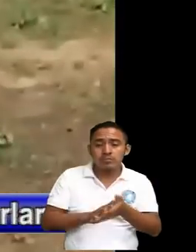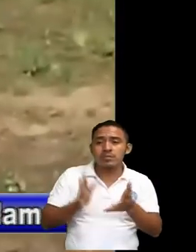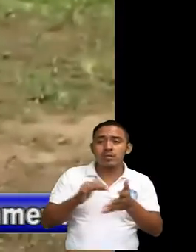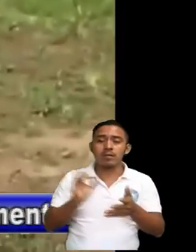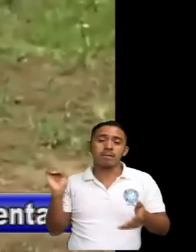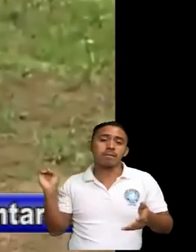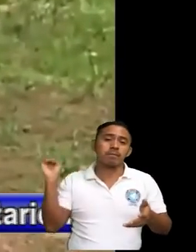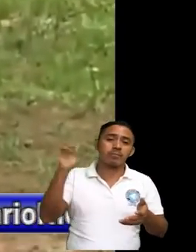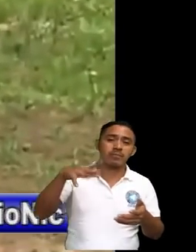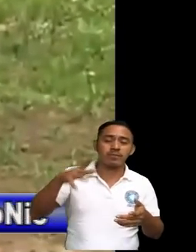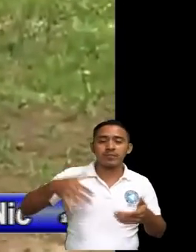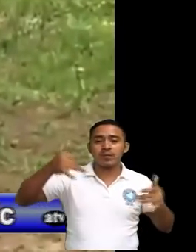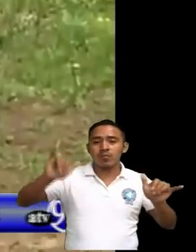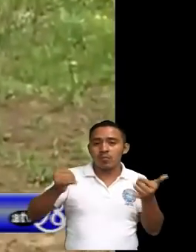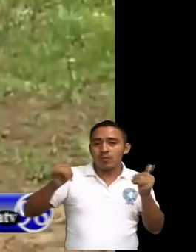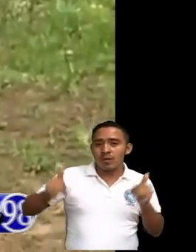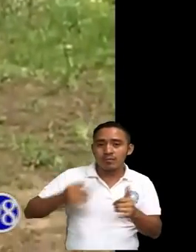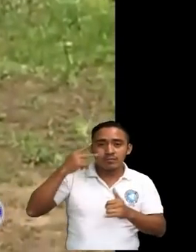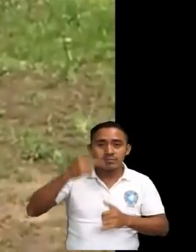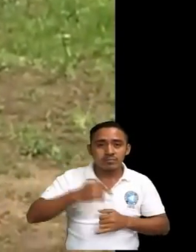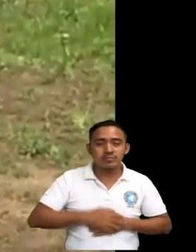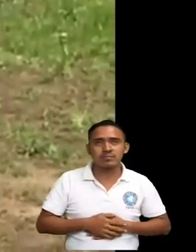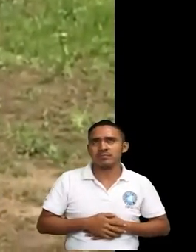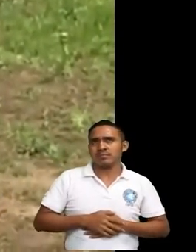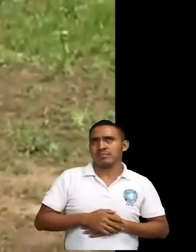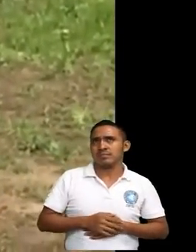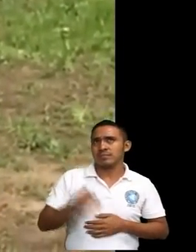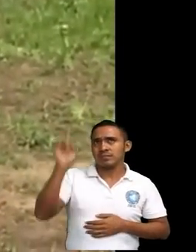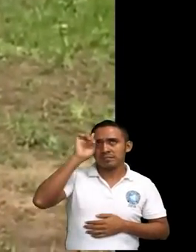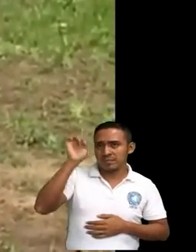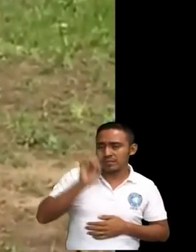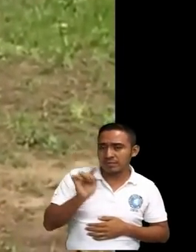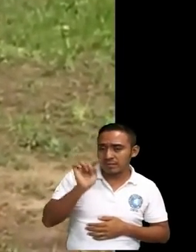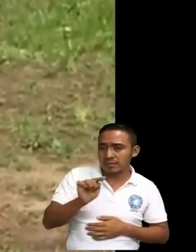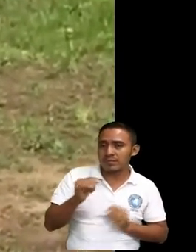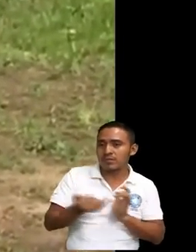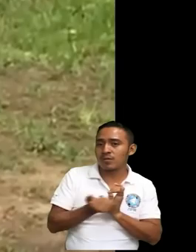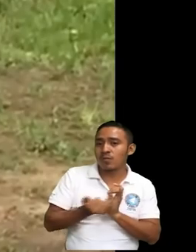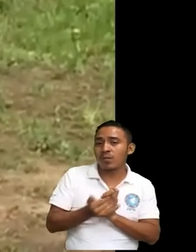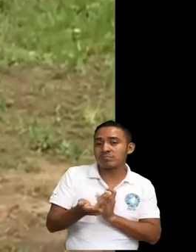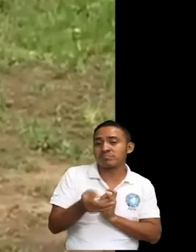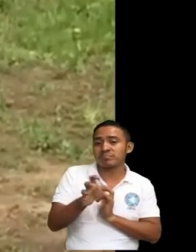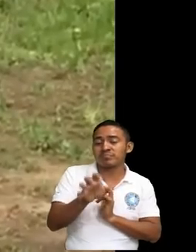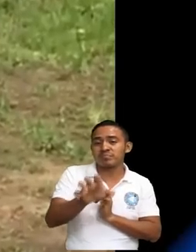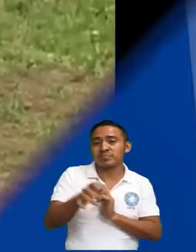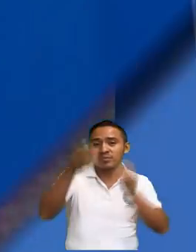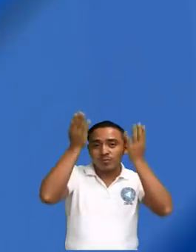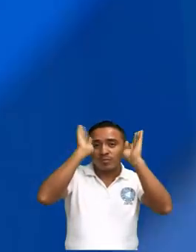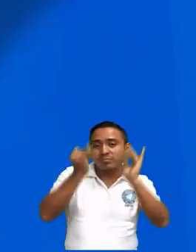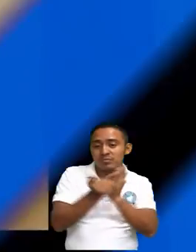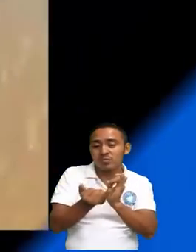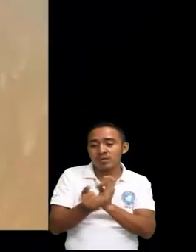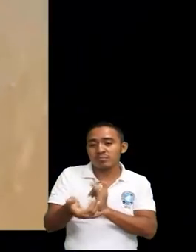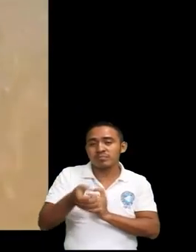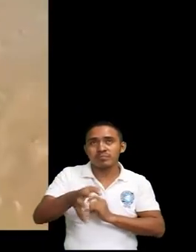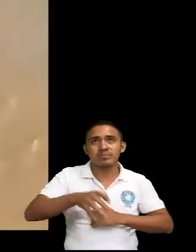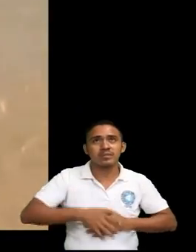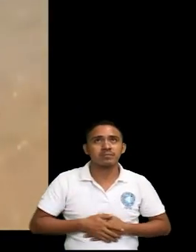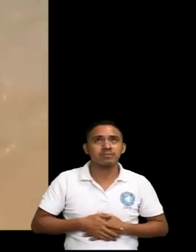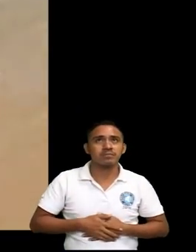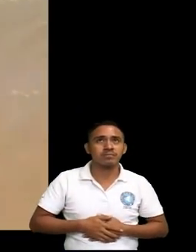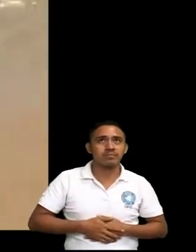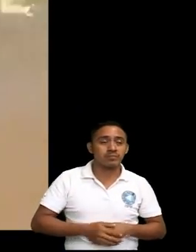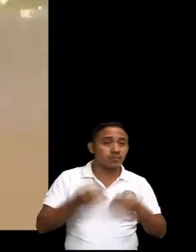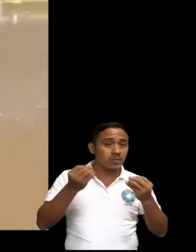una pelota para que jugara. Sin embargo, no esperaban que este actuara como si fuese un pequeño cachorro. Cientos de personas